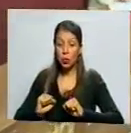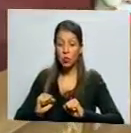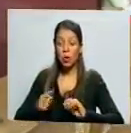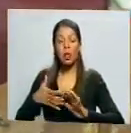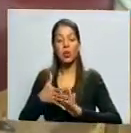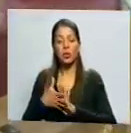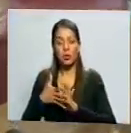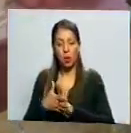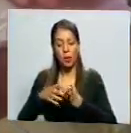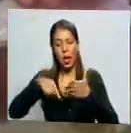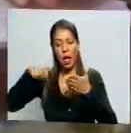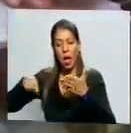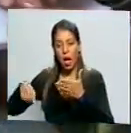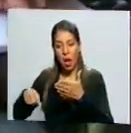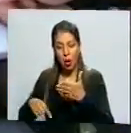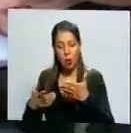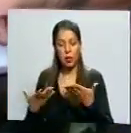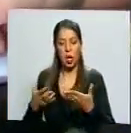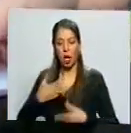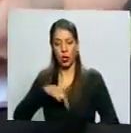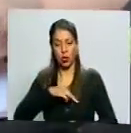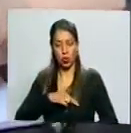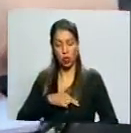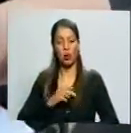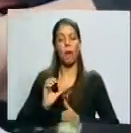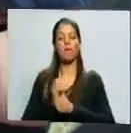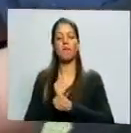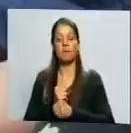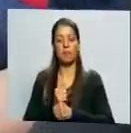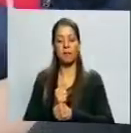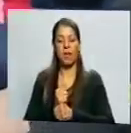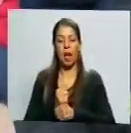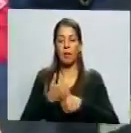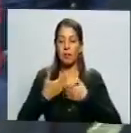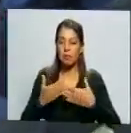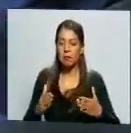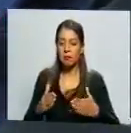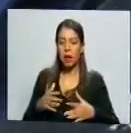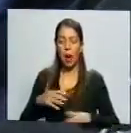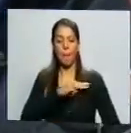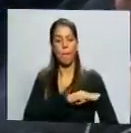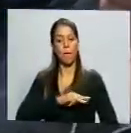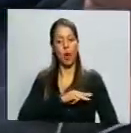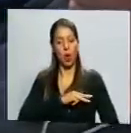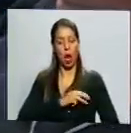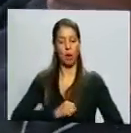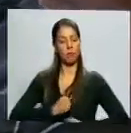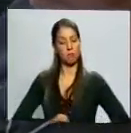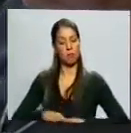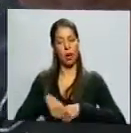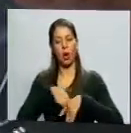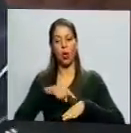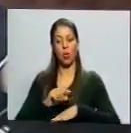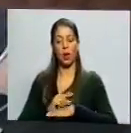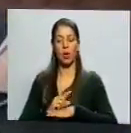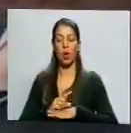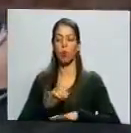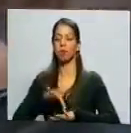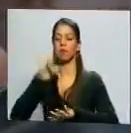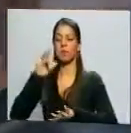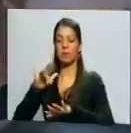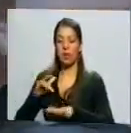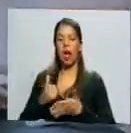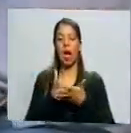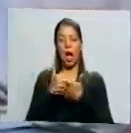de vista de las contrataciones para que podamos tener una amplia modalidad y un amplio impacto desde el